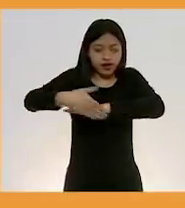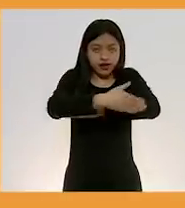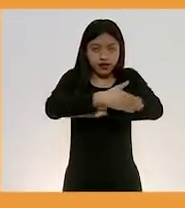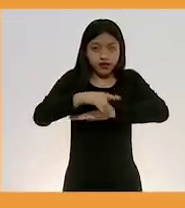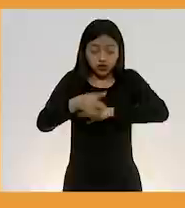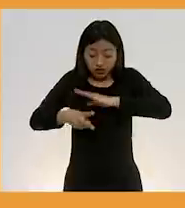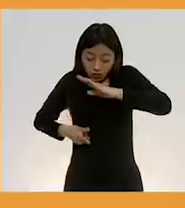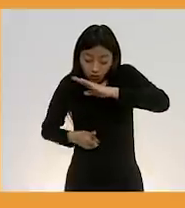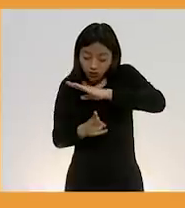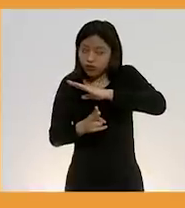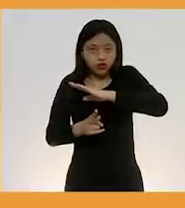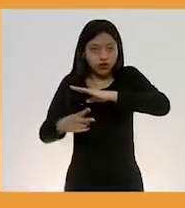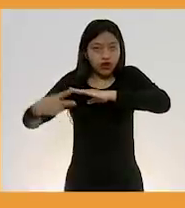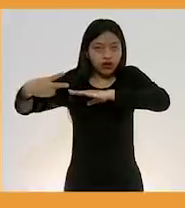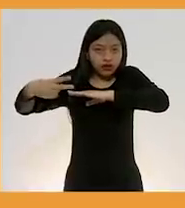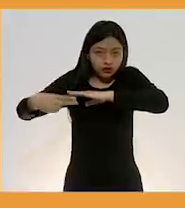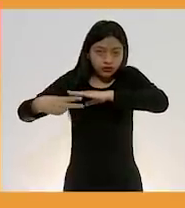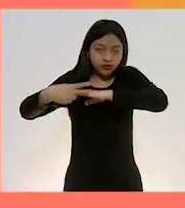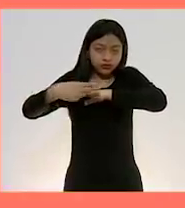introduzcas las tijeras en ella.